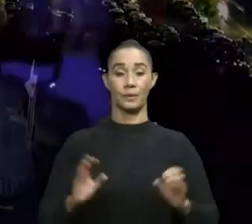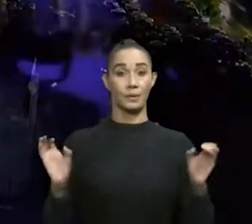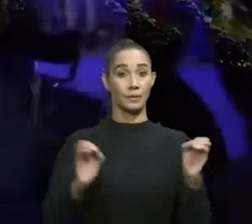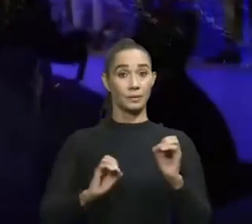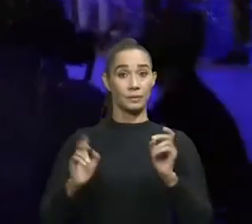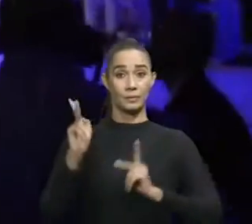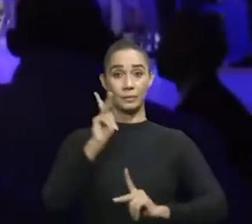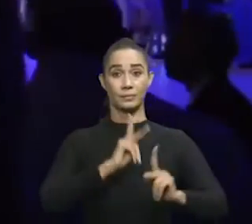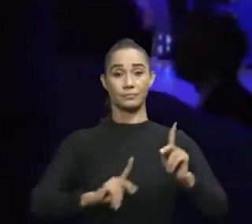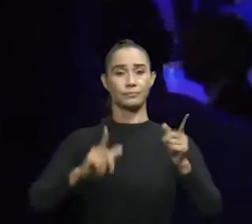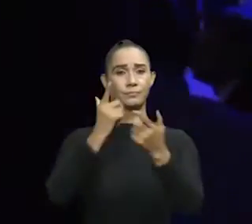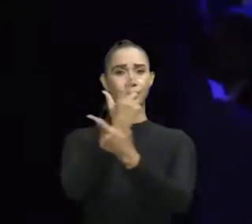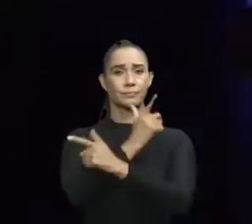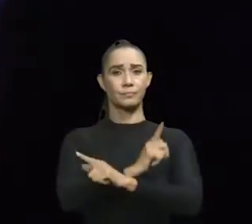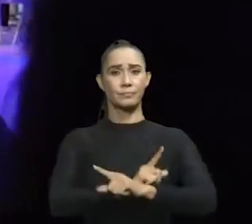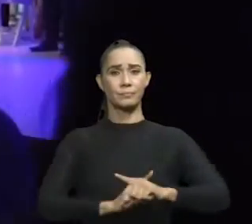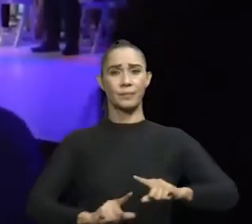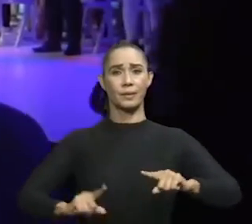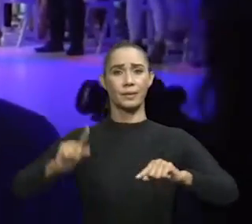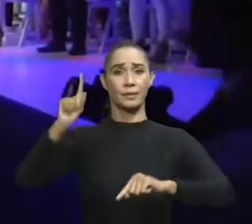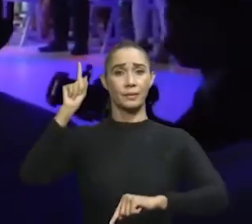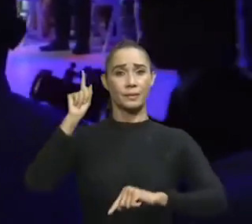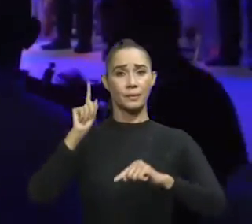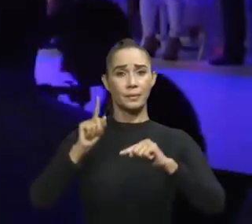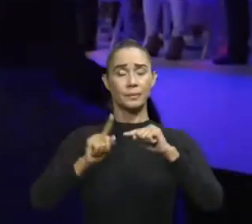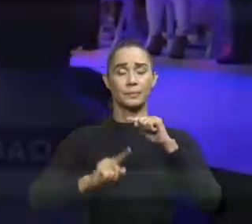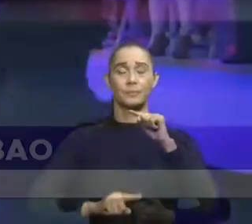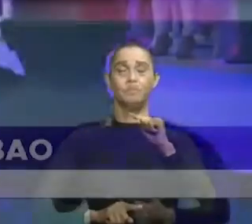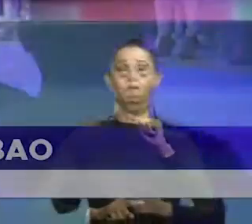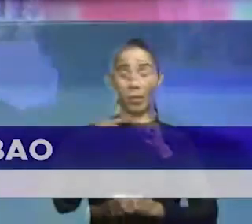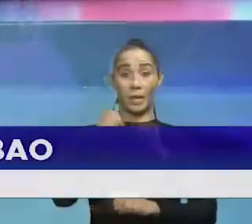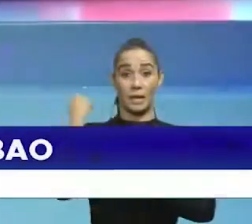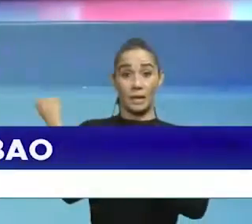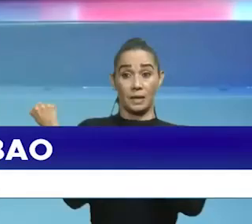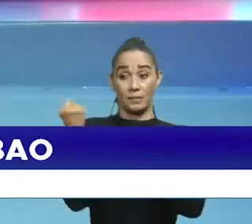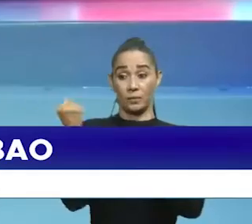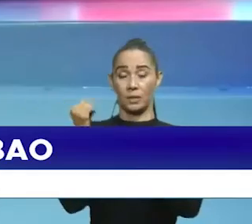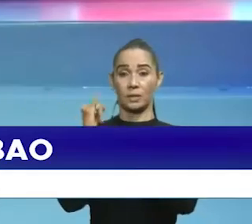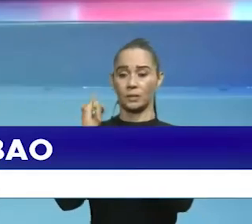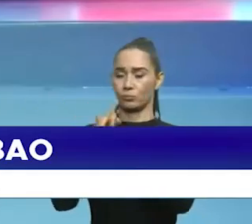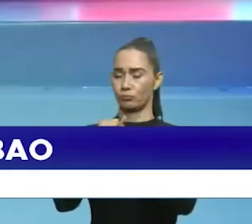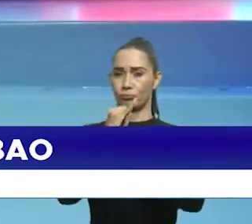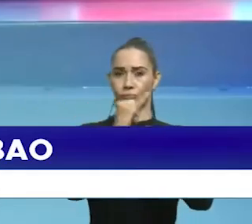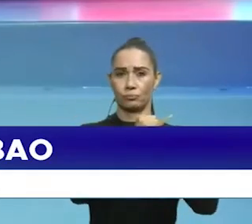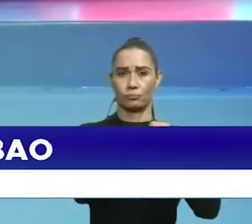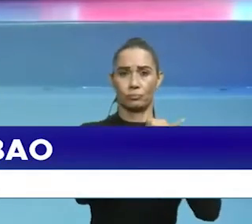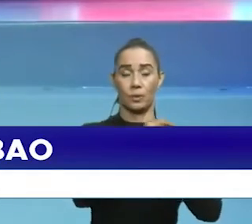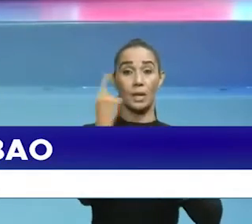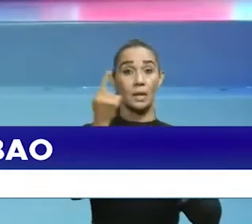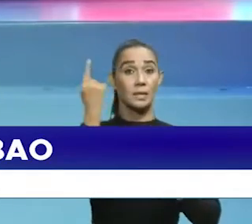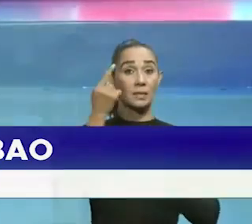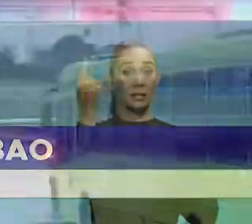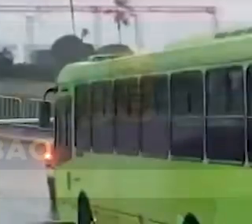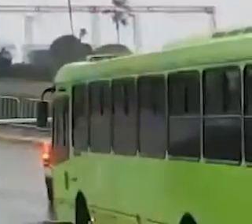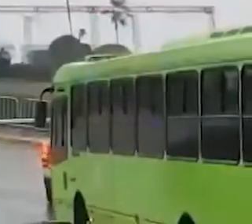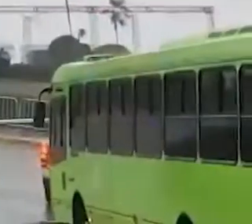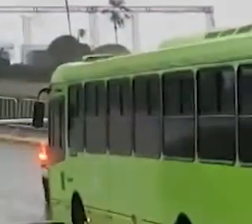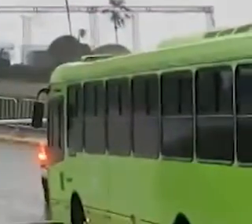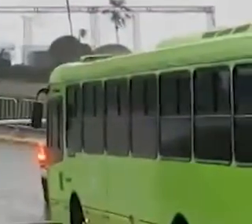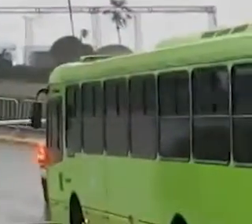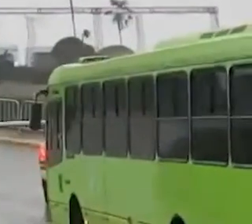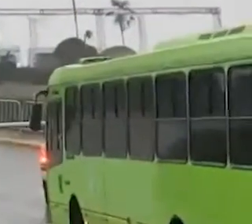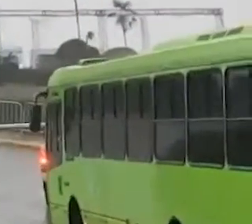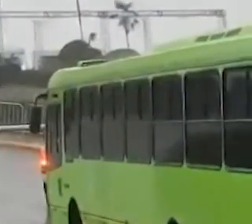La lluvia no para mi fiesta, reza un merengue. Y no detuvo el discurso del presidente Luis Abinader, que bajo